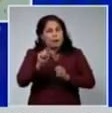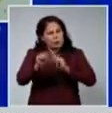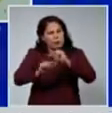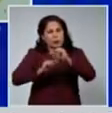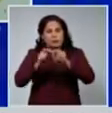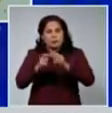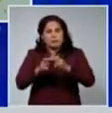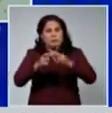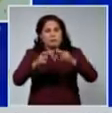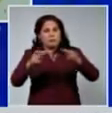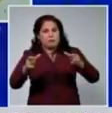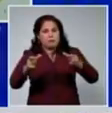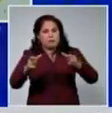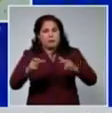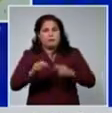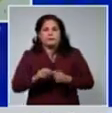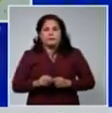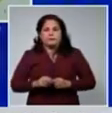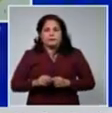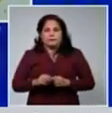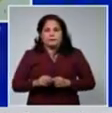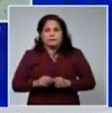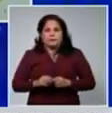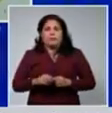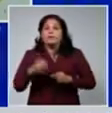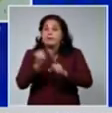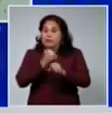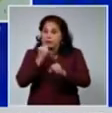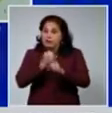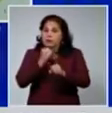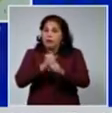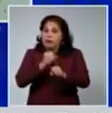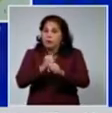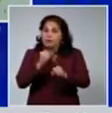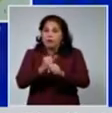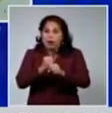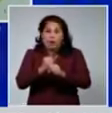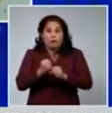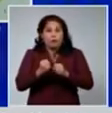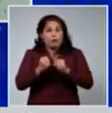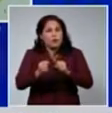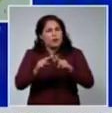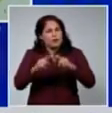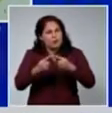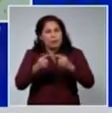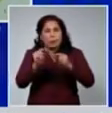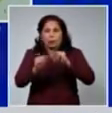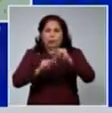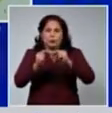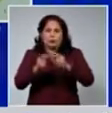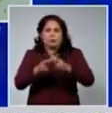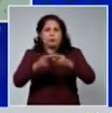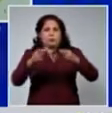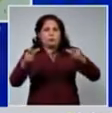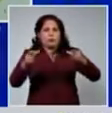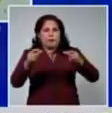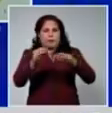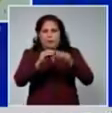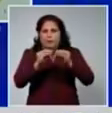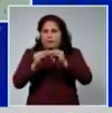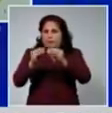en los últimos días se trabaja pero incremento que quemen tiene la transmisión